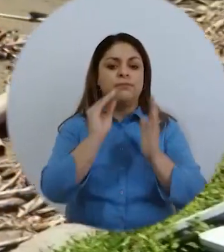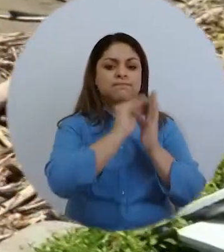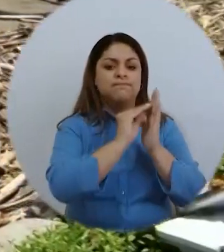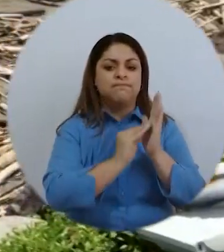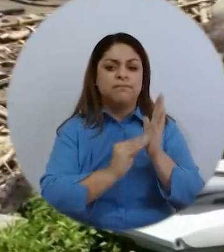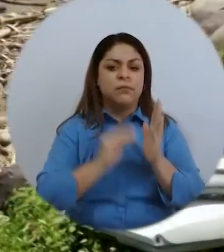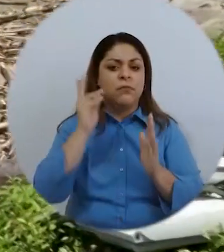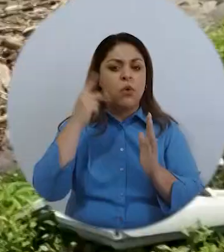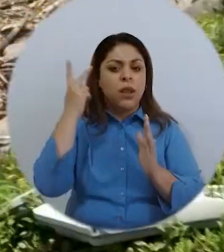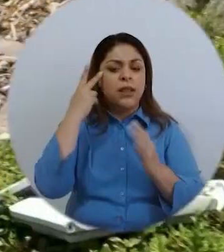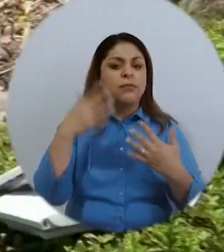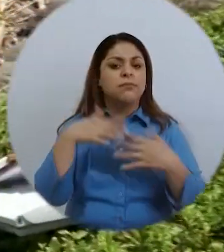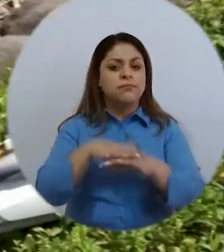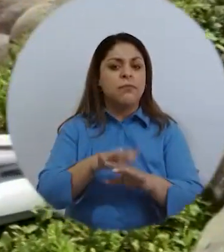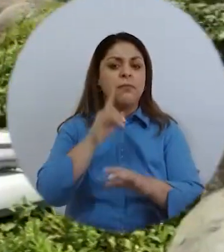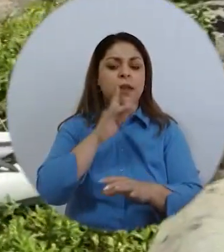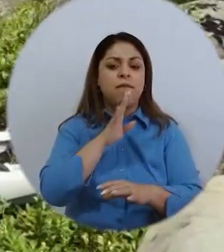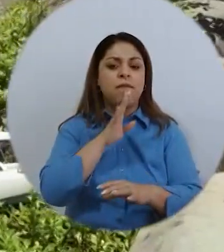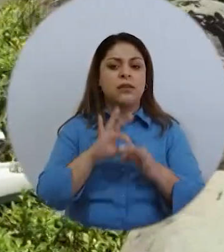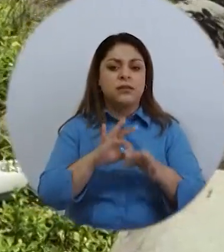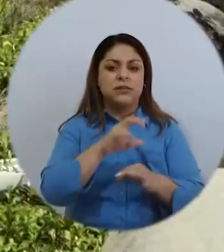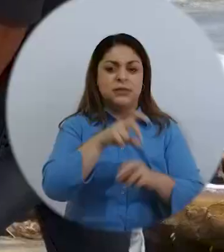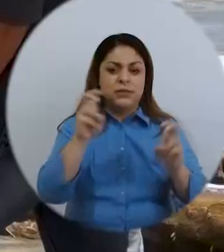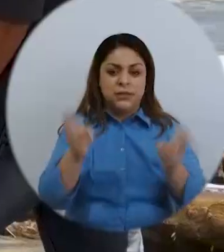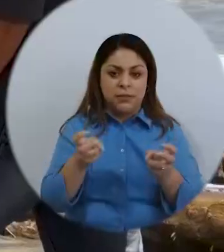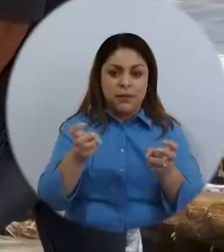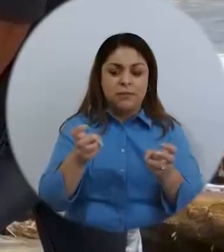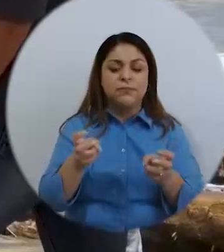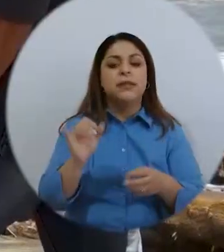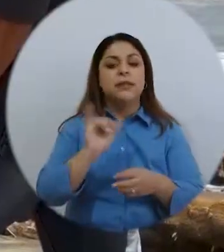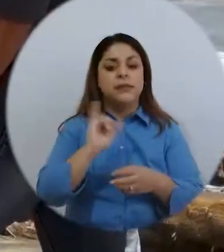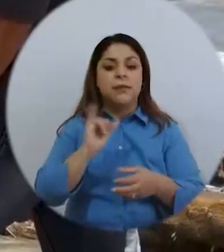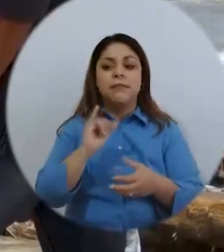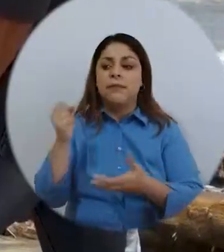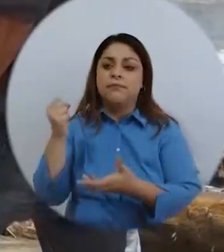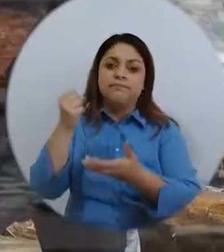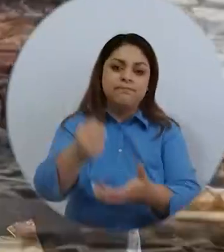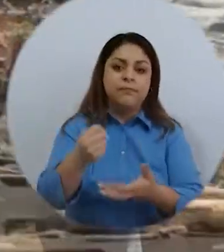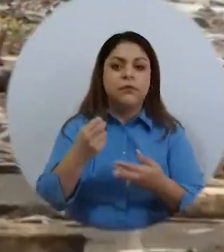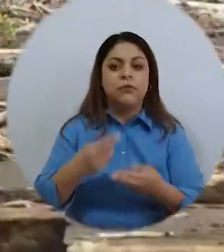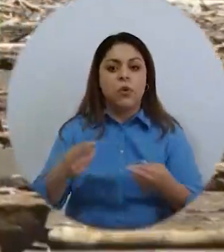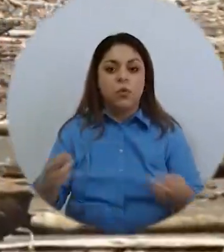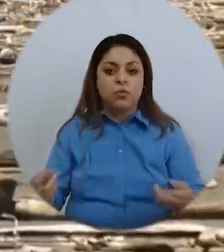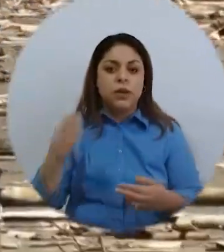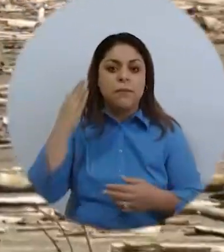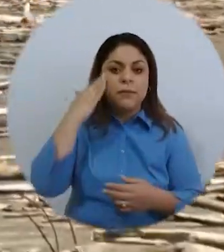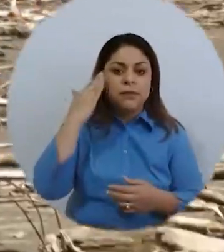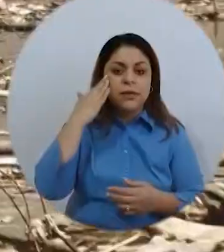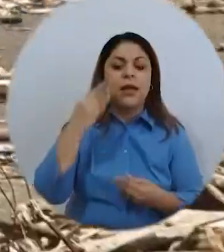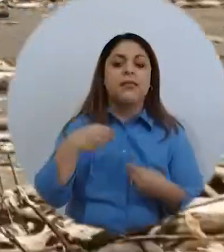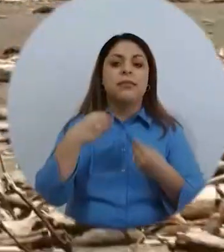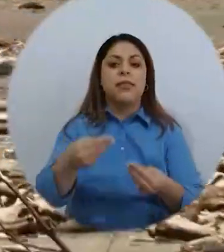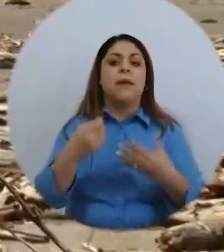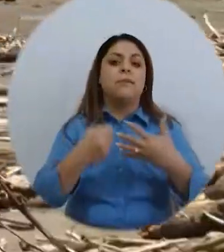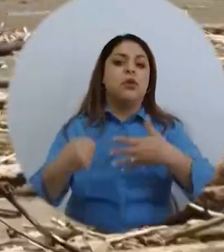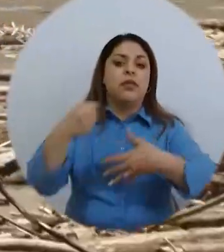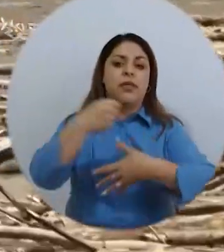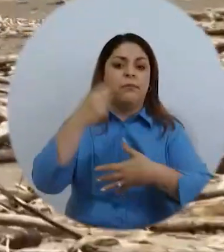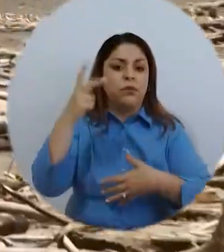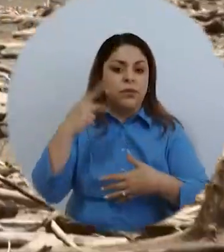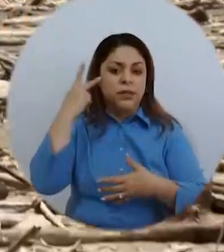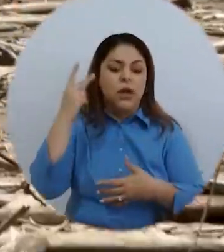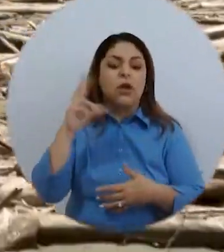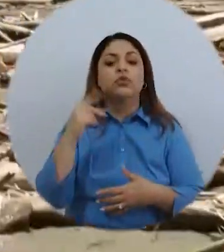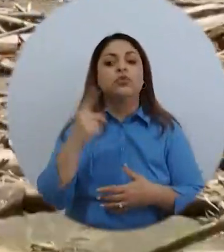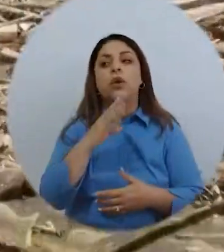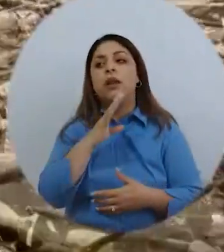construir políticas integradas para abordar este tema, poniéndole a esos recursos, capacidades, dándole prioridad política, que no